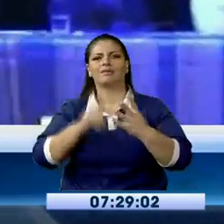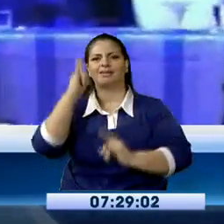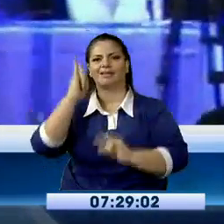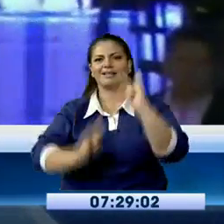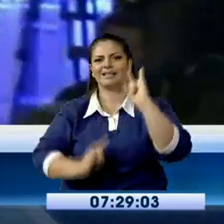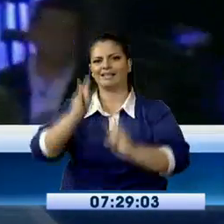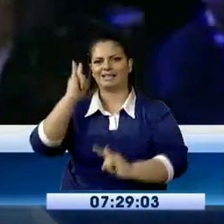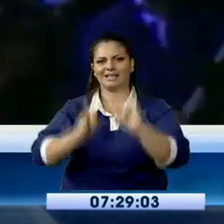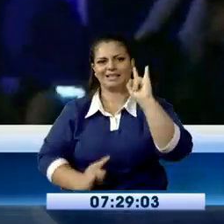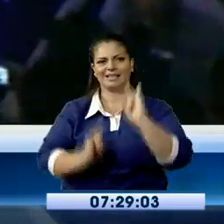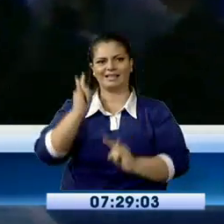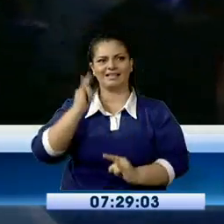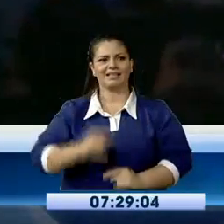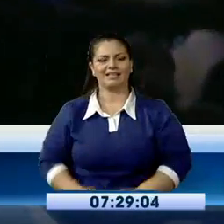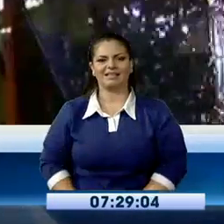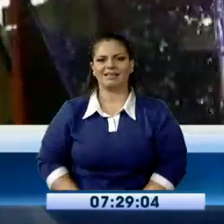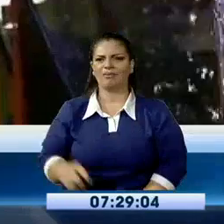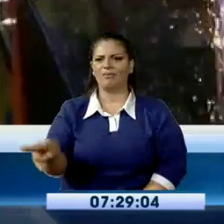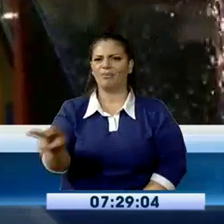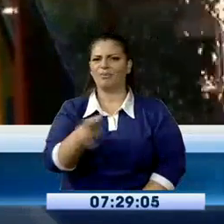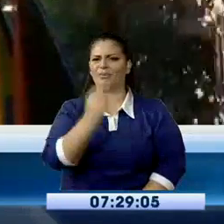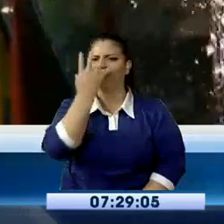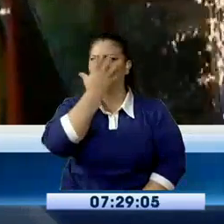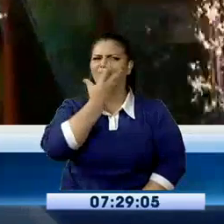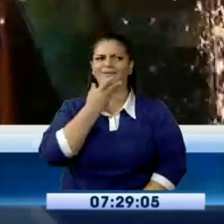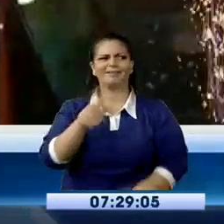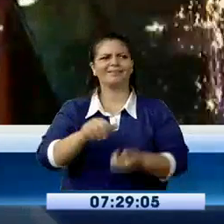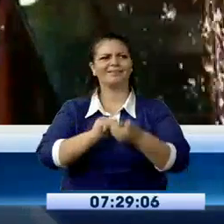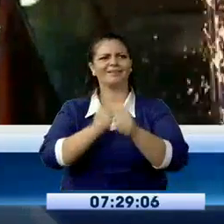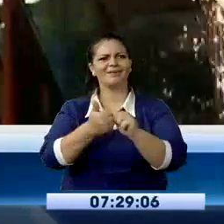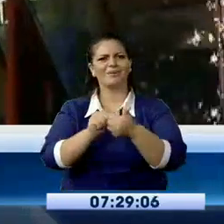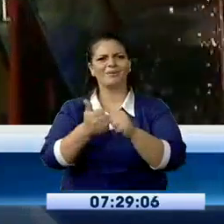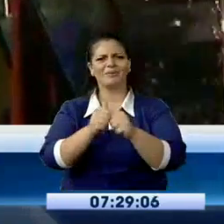el antecedente de lo que será la alegría de estos juegos.